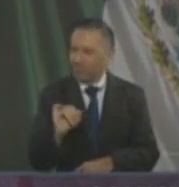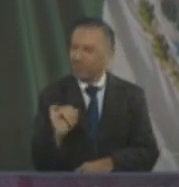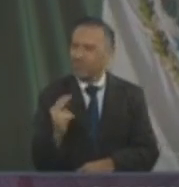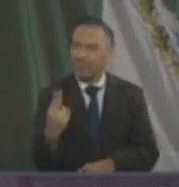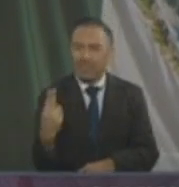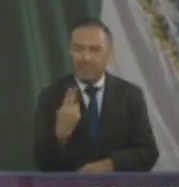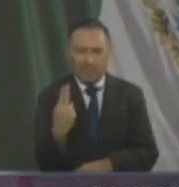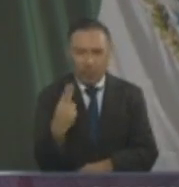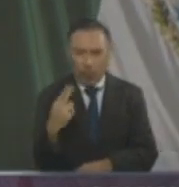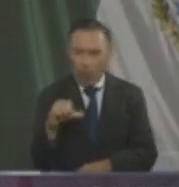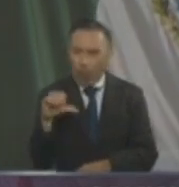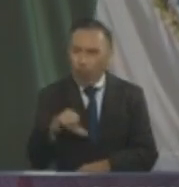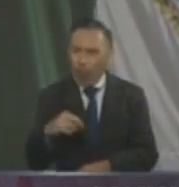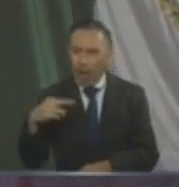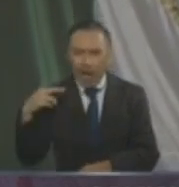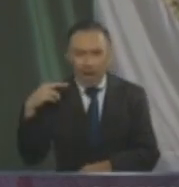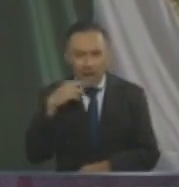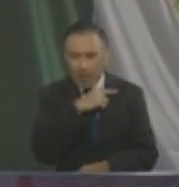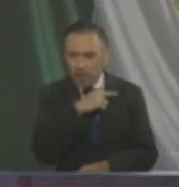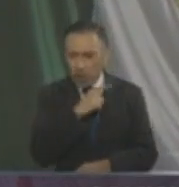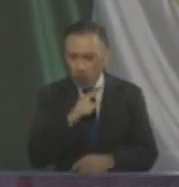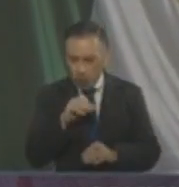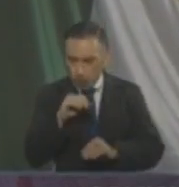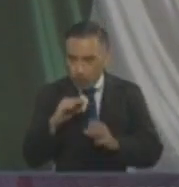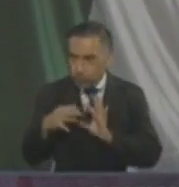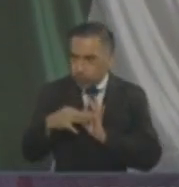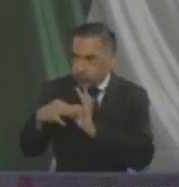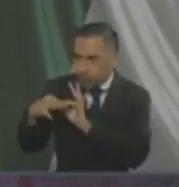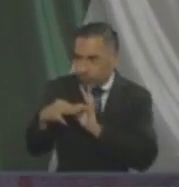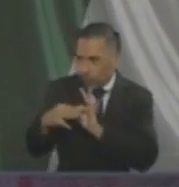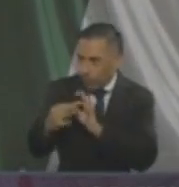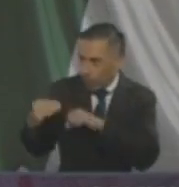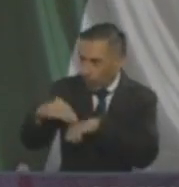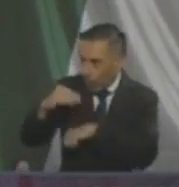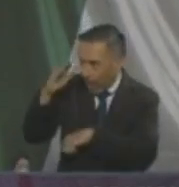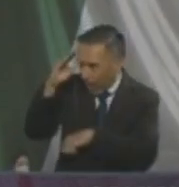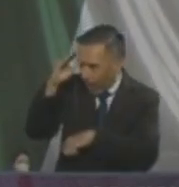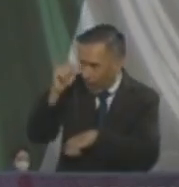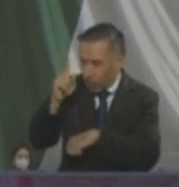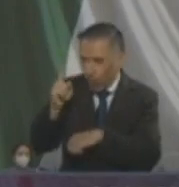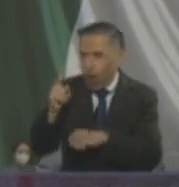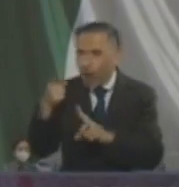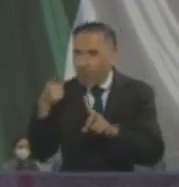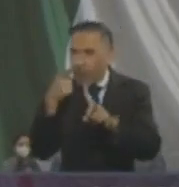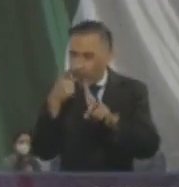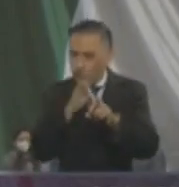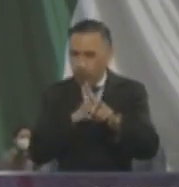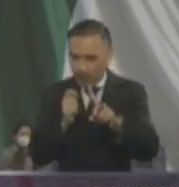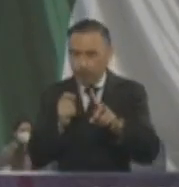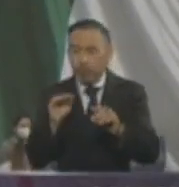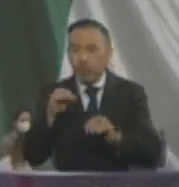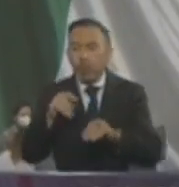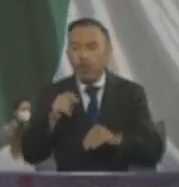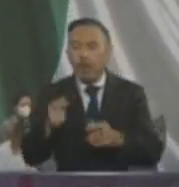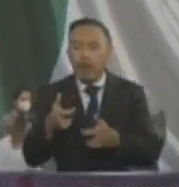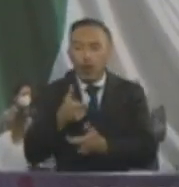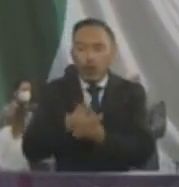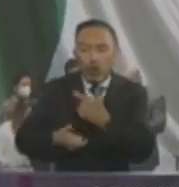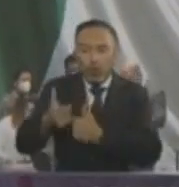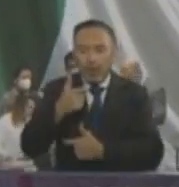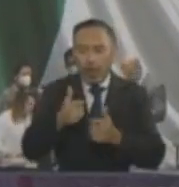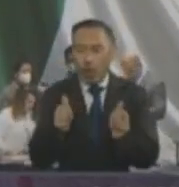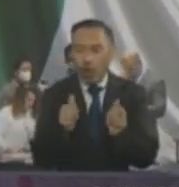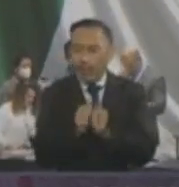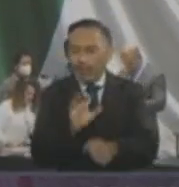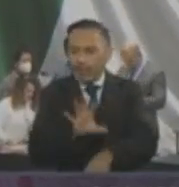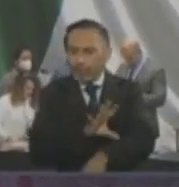medidas rápidas coordinadas y ambiciosas para construir economías basadas en energías limpias y responder